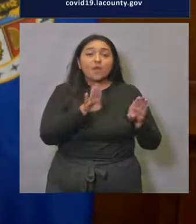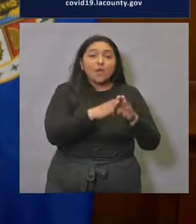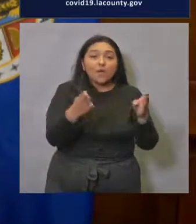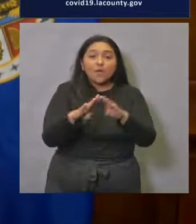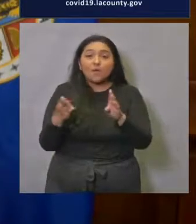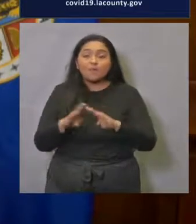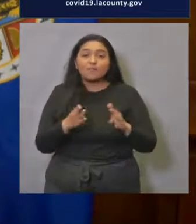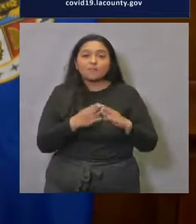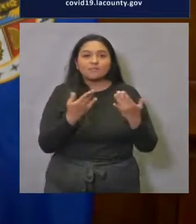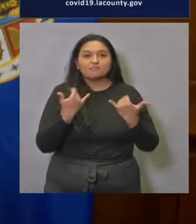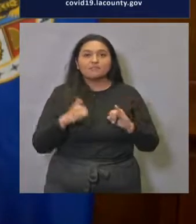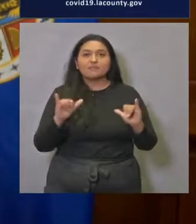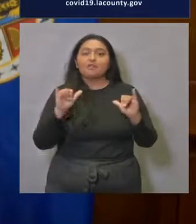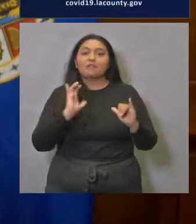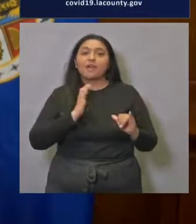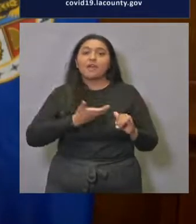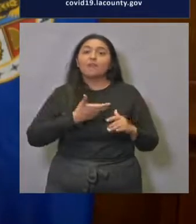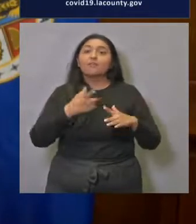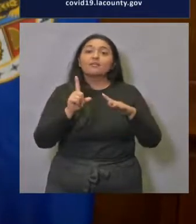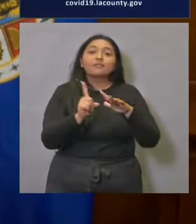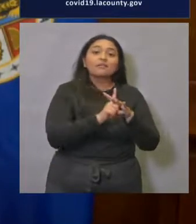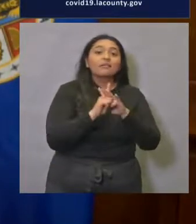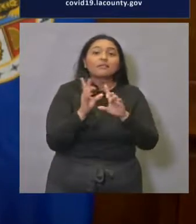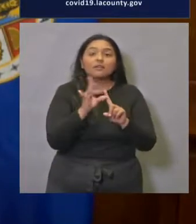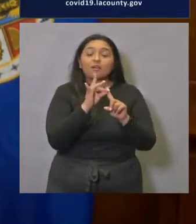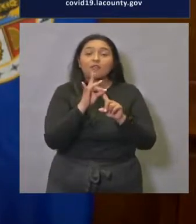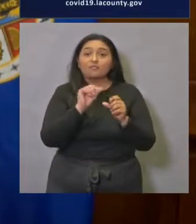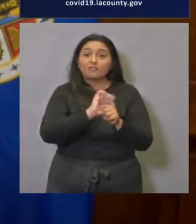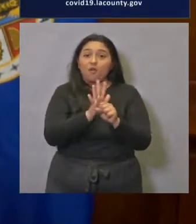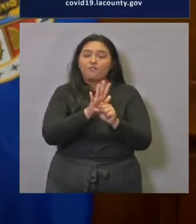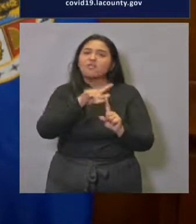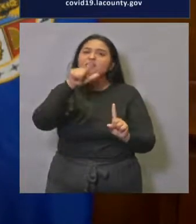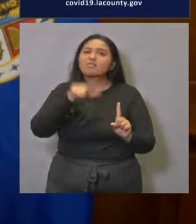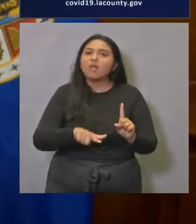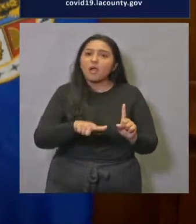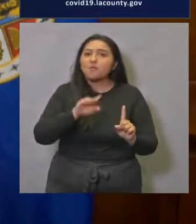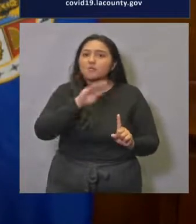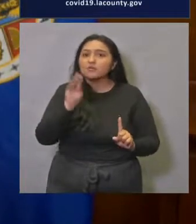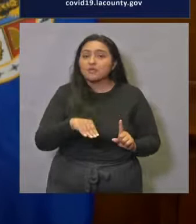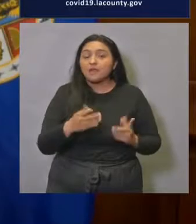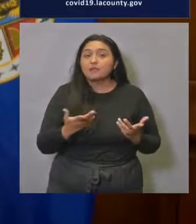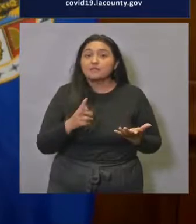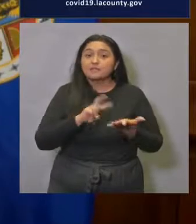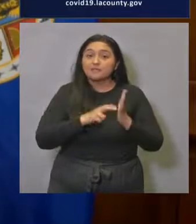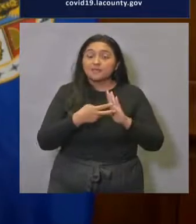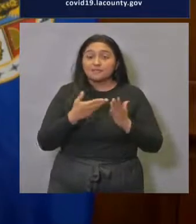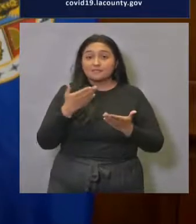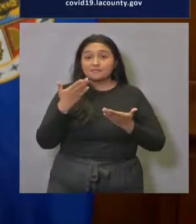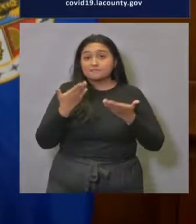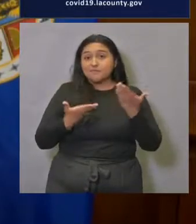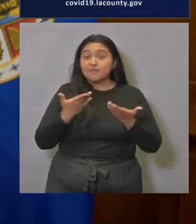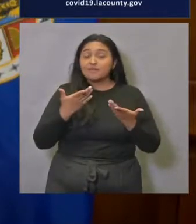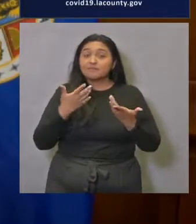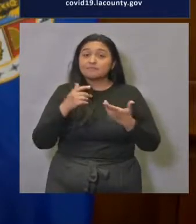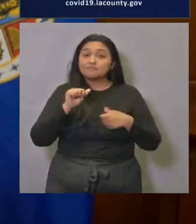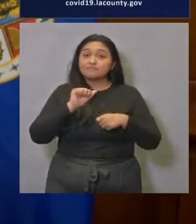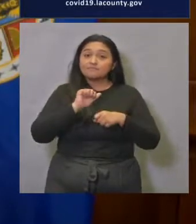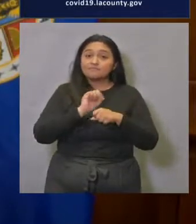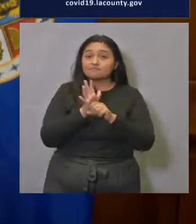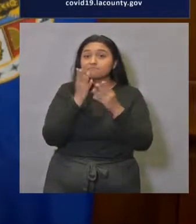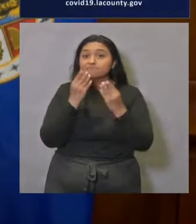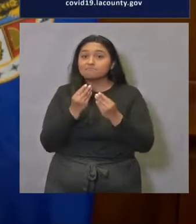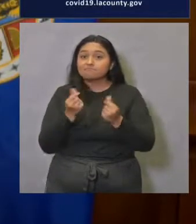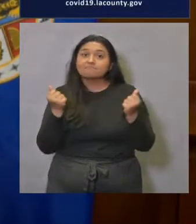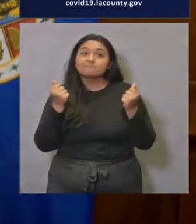COVID-19. Estamos demostrando que sí podemos empezar a disfrutar un nuevo capítulo mientras